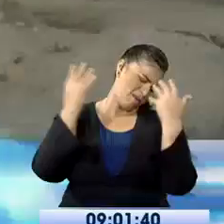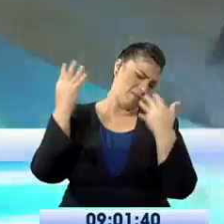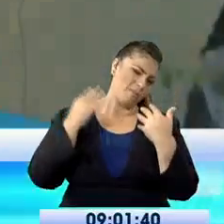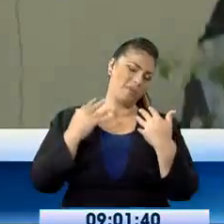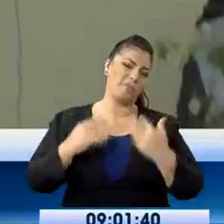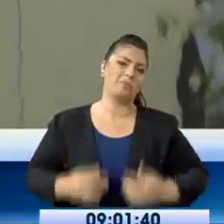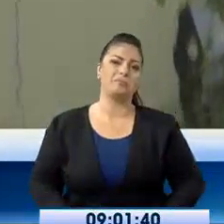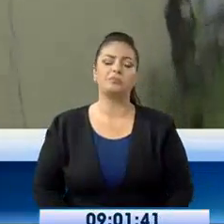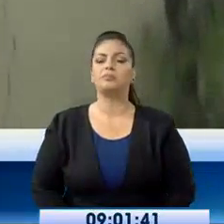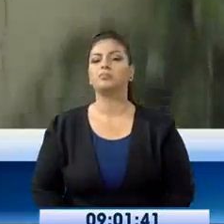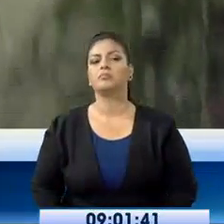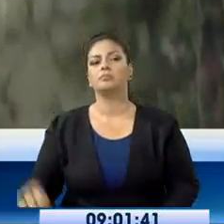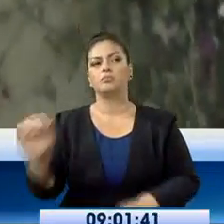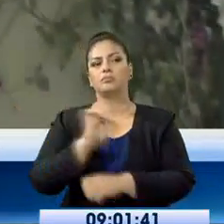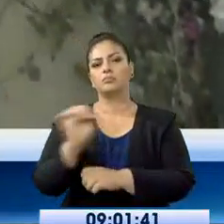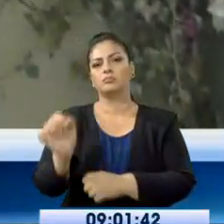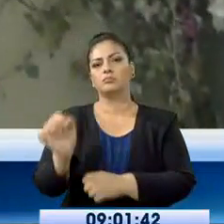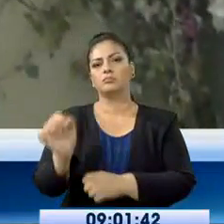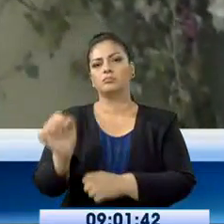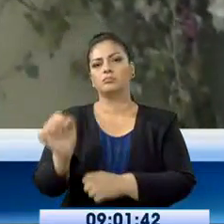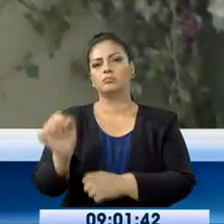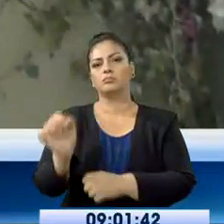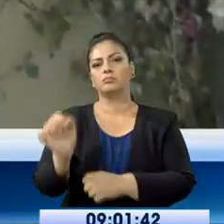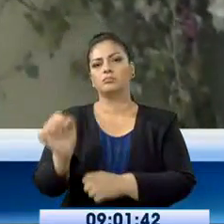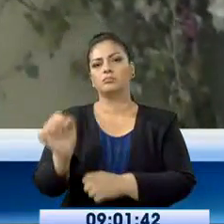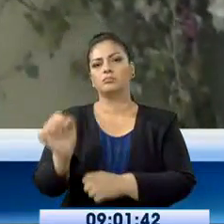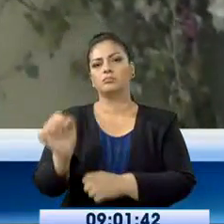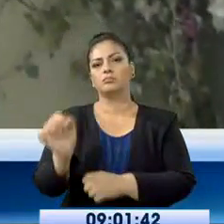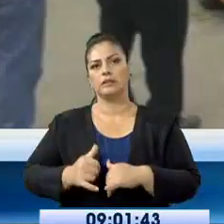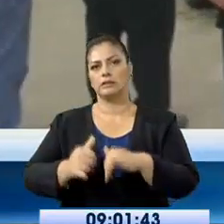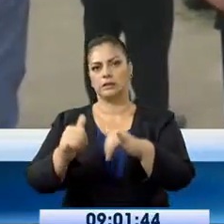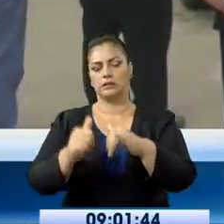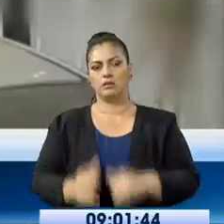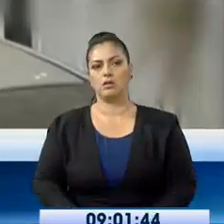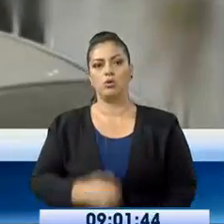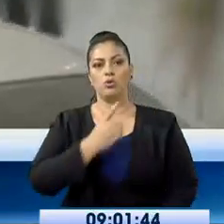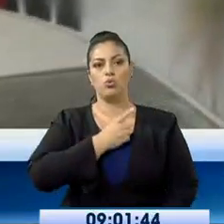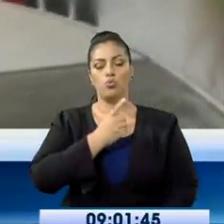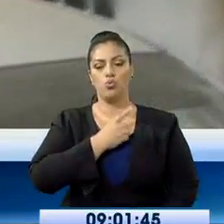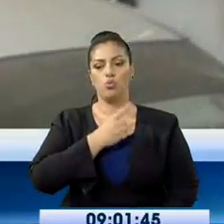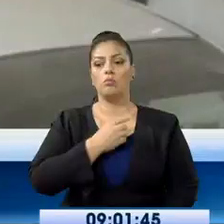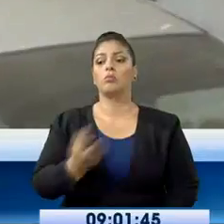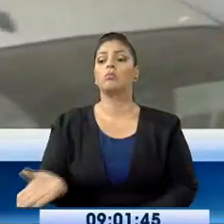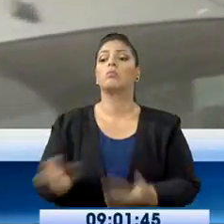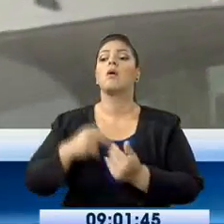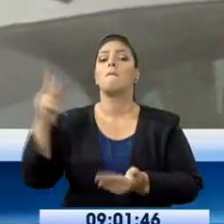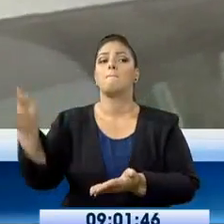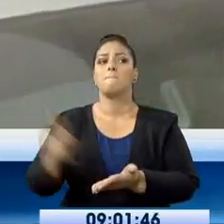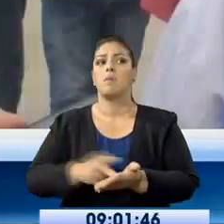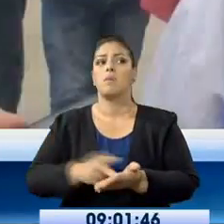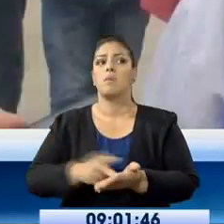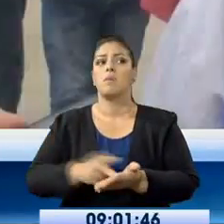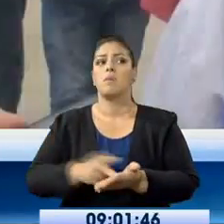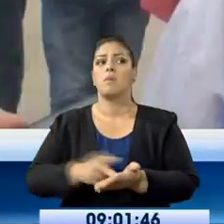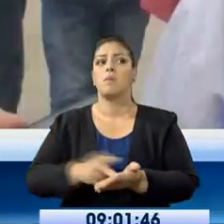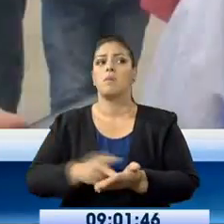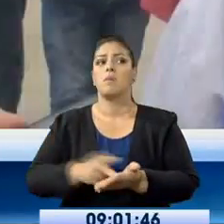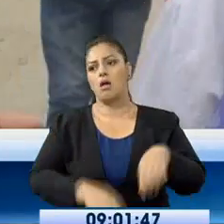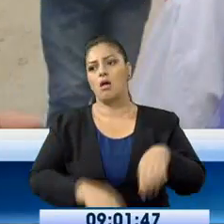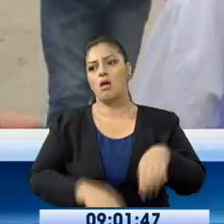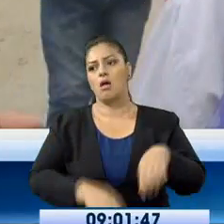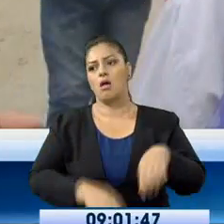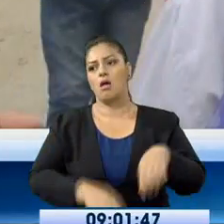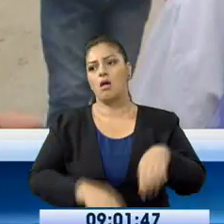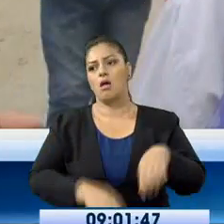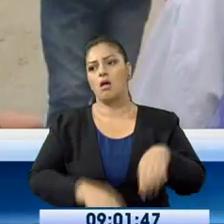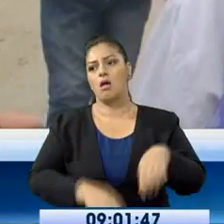el lugar del accidente, mientras que los dueños de la vivienda esperan que se le reconozca los daños ocasionados. Y un familiar y que han dicho